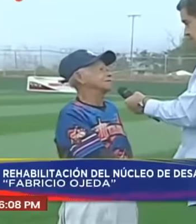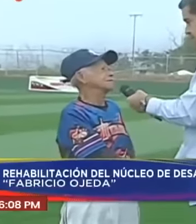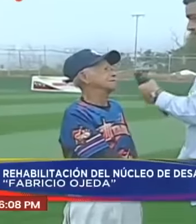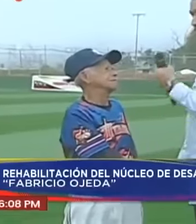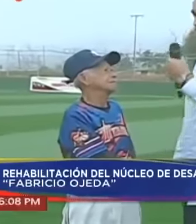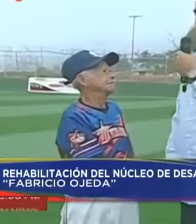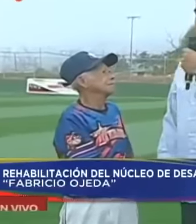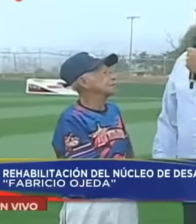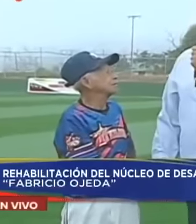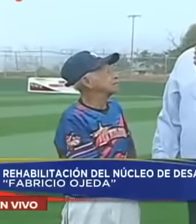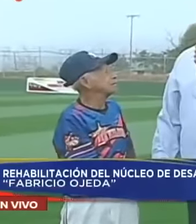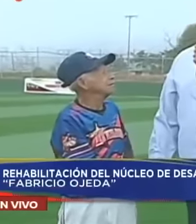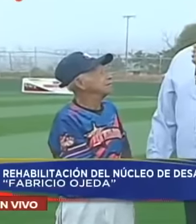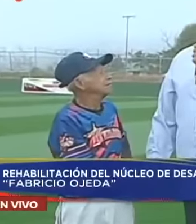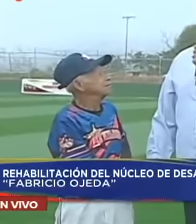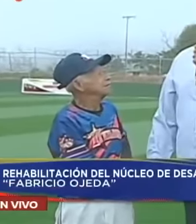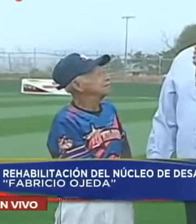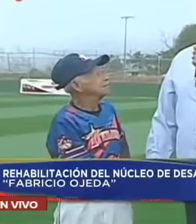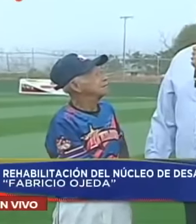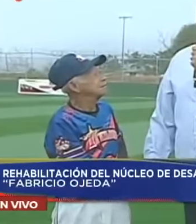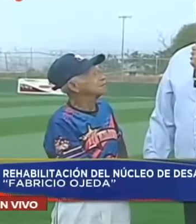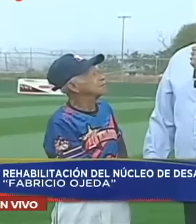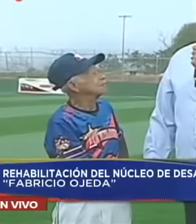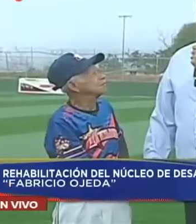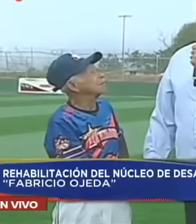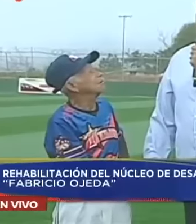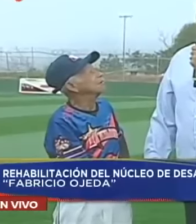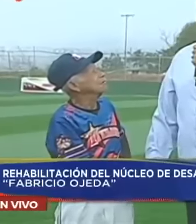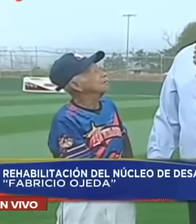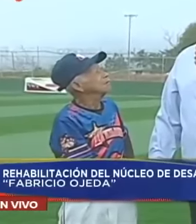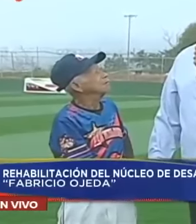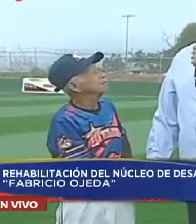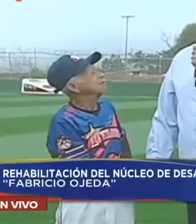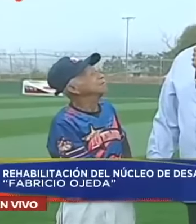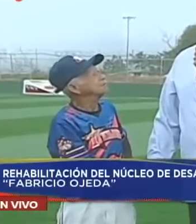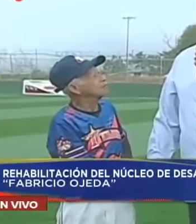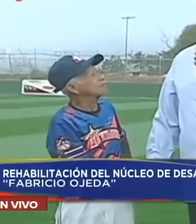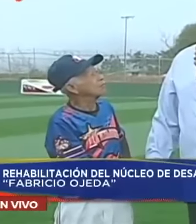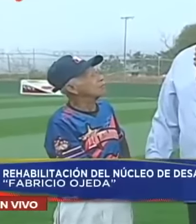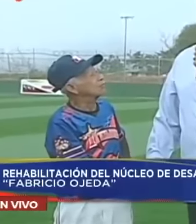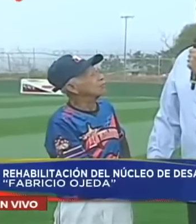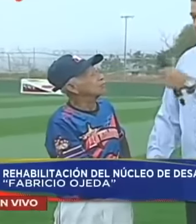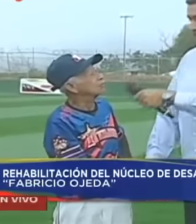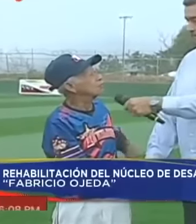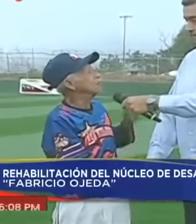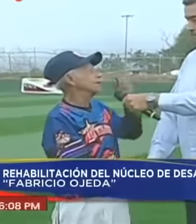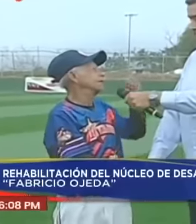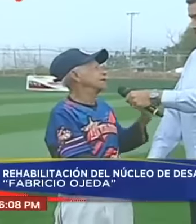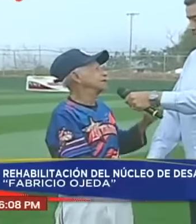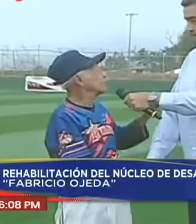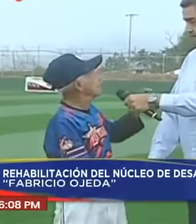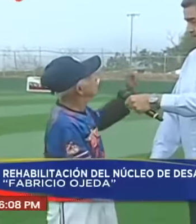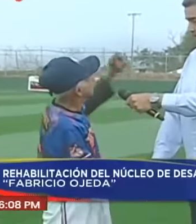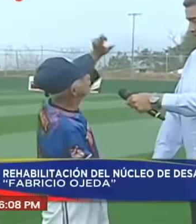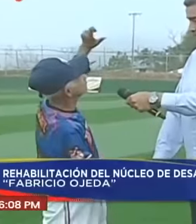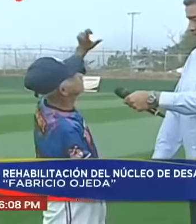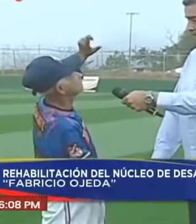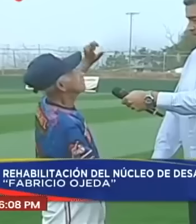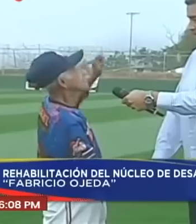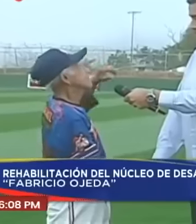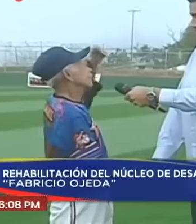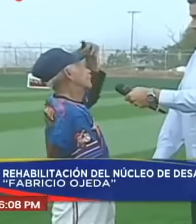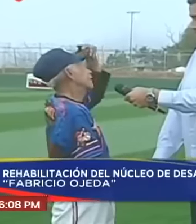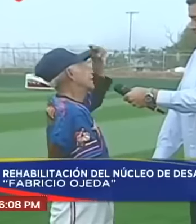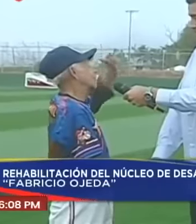nacionales. Yo estuve en los nacionales de Ciudad Bolívar, fueron en diciembre de 1980. Correcto, y está en una foto